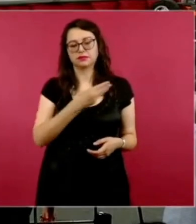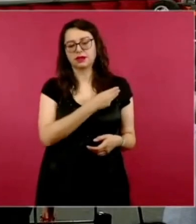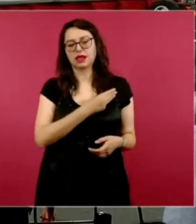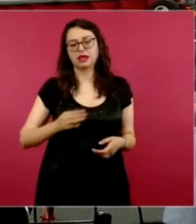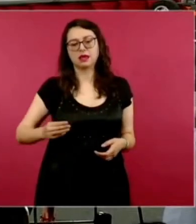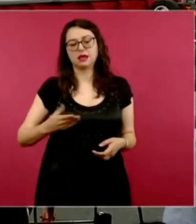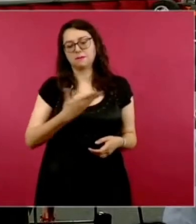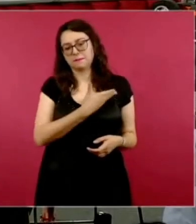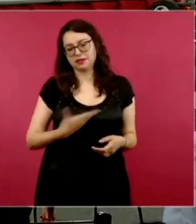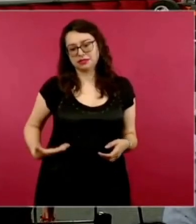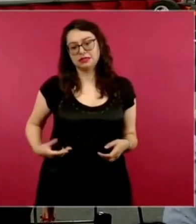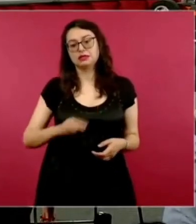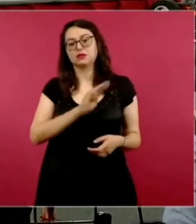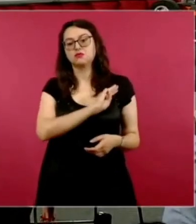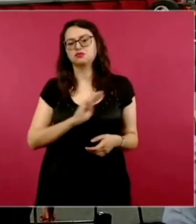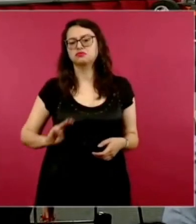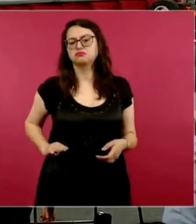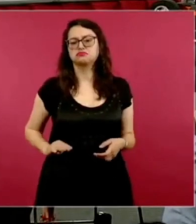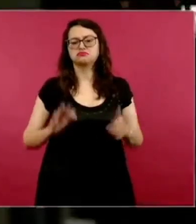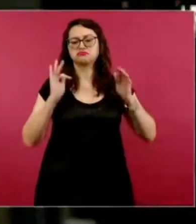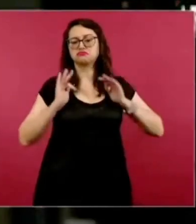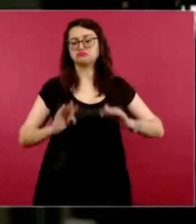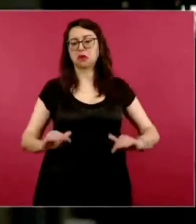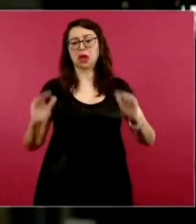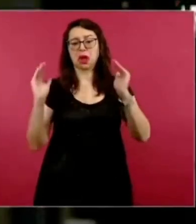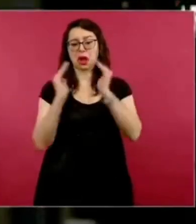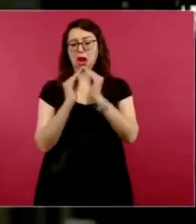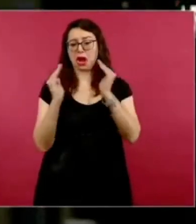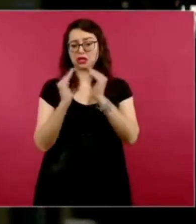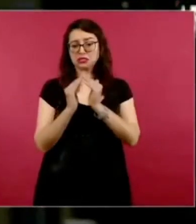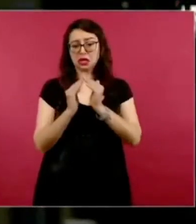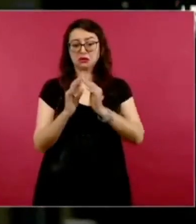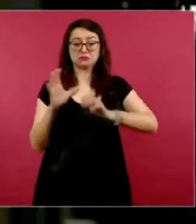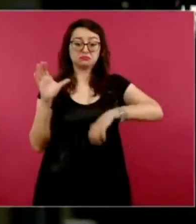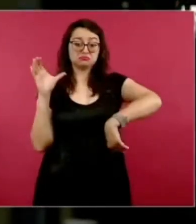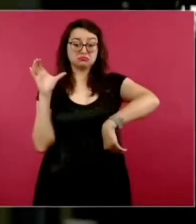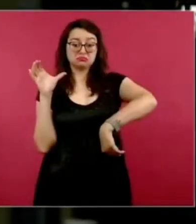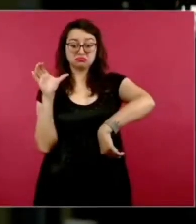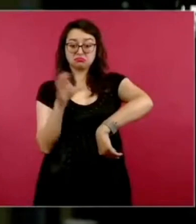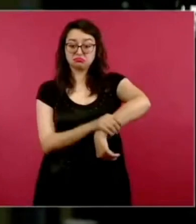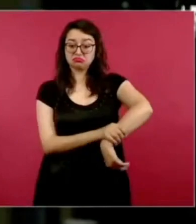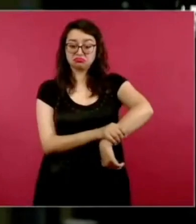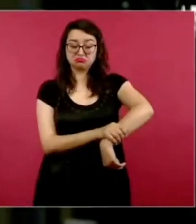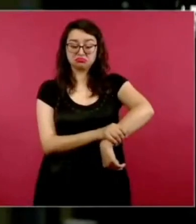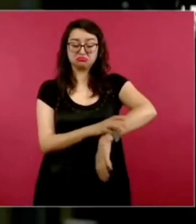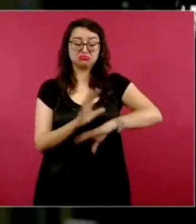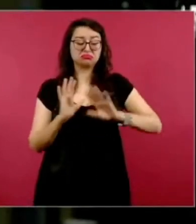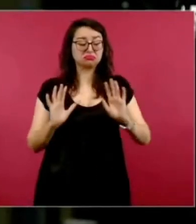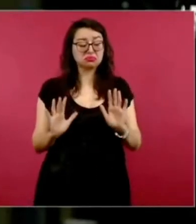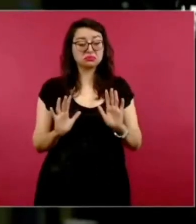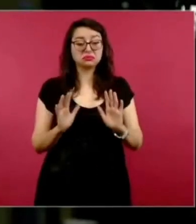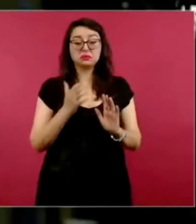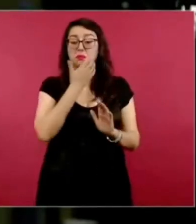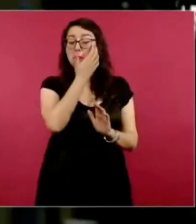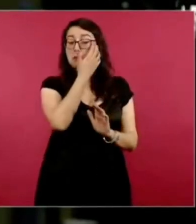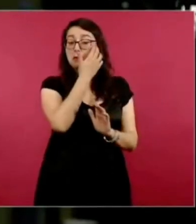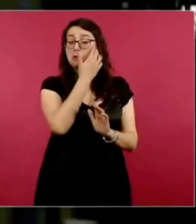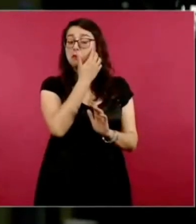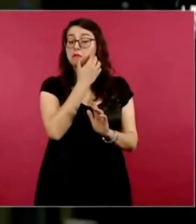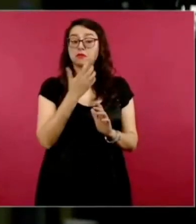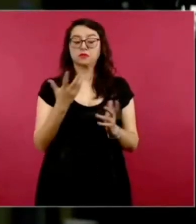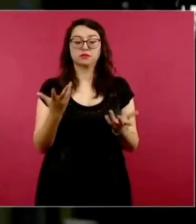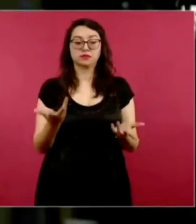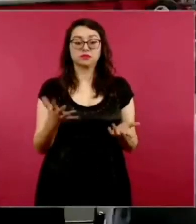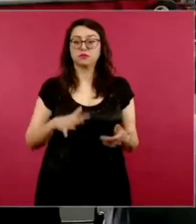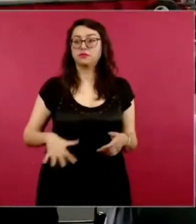pues ya se encuentra en su casa con un brazalete que le fue entregado el mismo día que se hizo el cambio de la medida cautelar. Mientras tanto, hay miles de personas